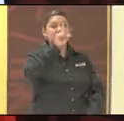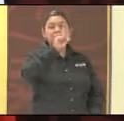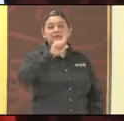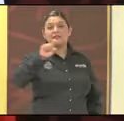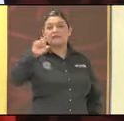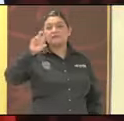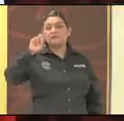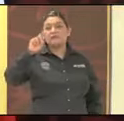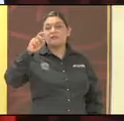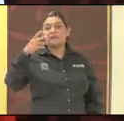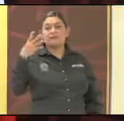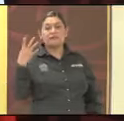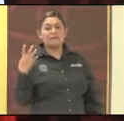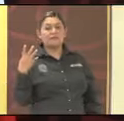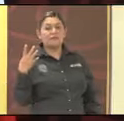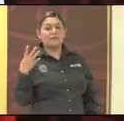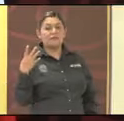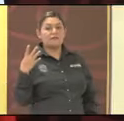134 hectáreas.